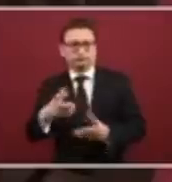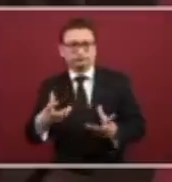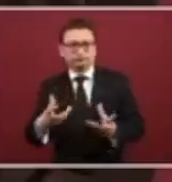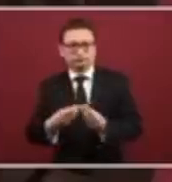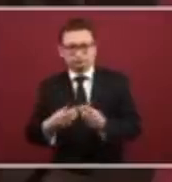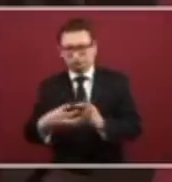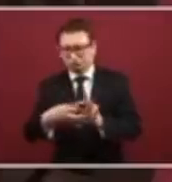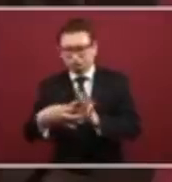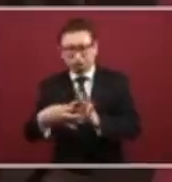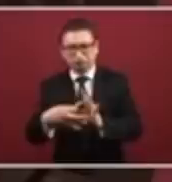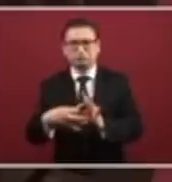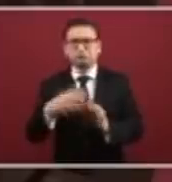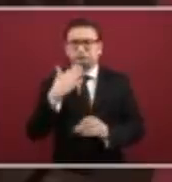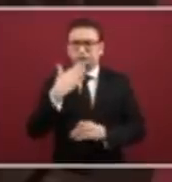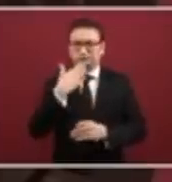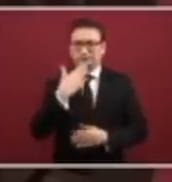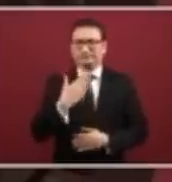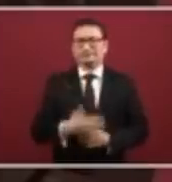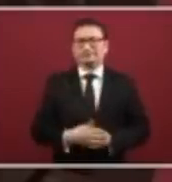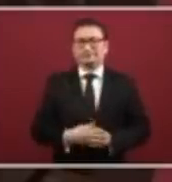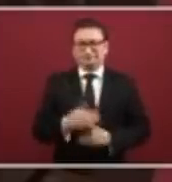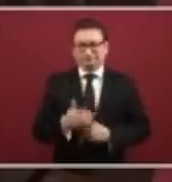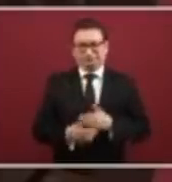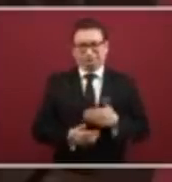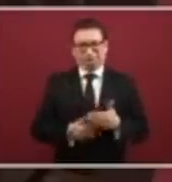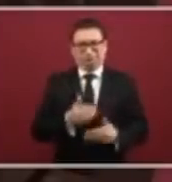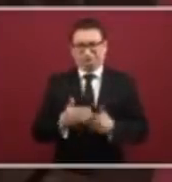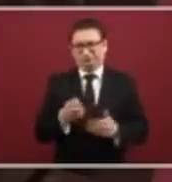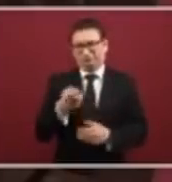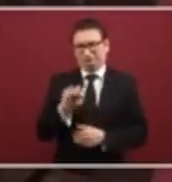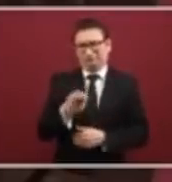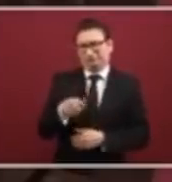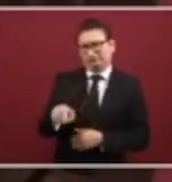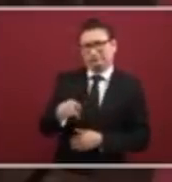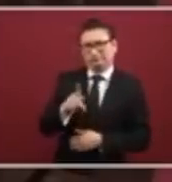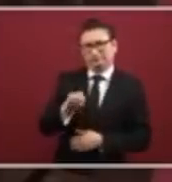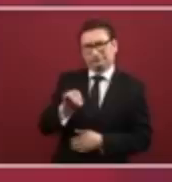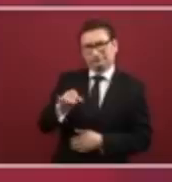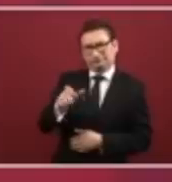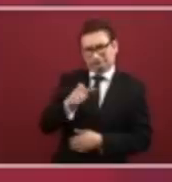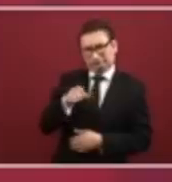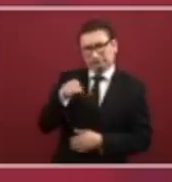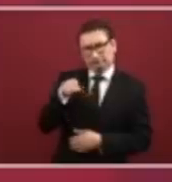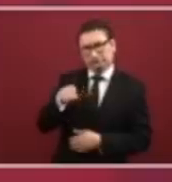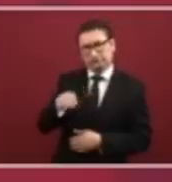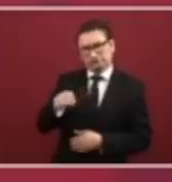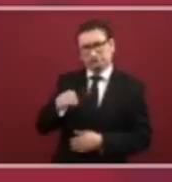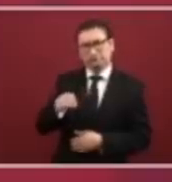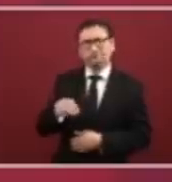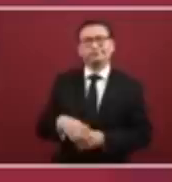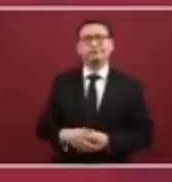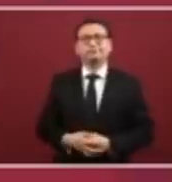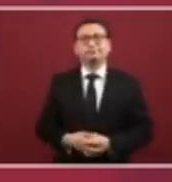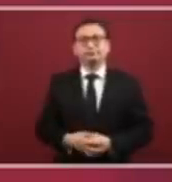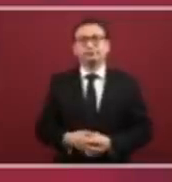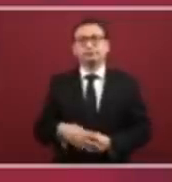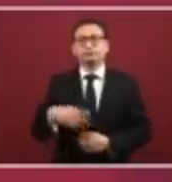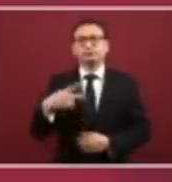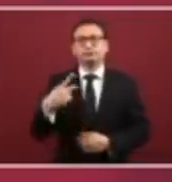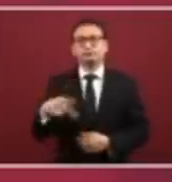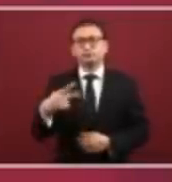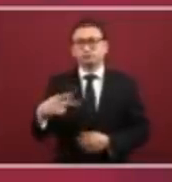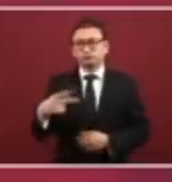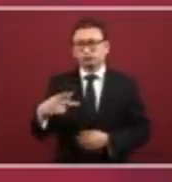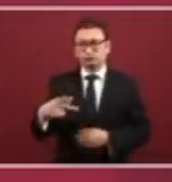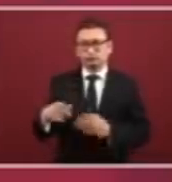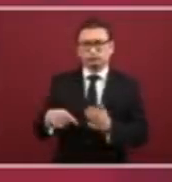Por lo mismo, Pemex va a destinar todo su departamento